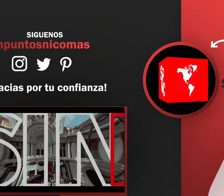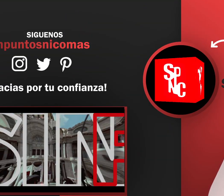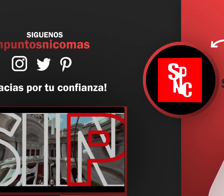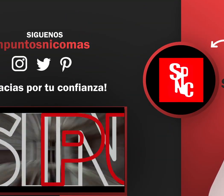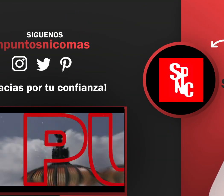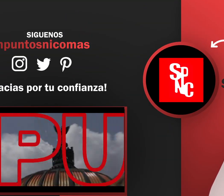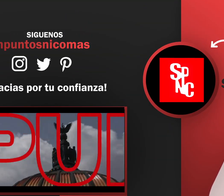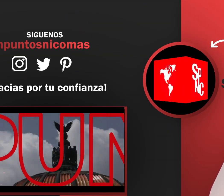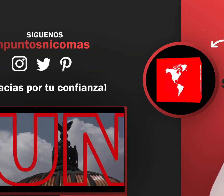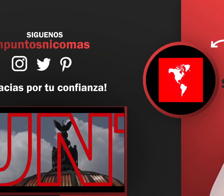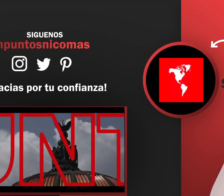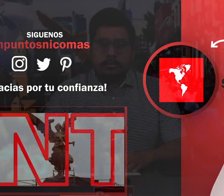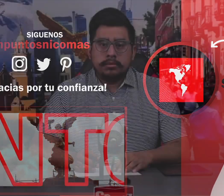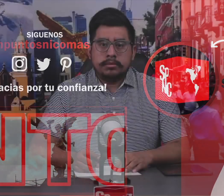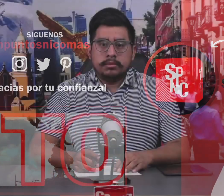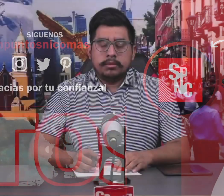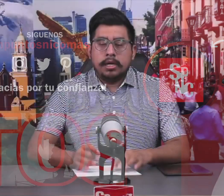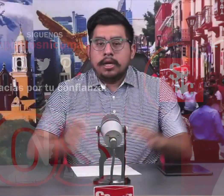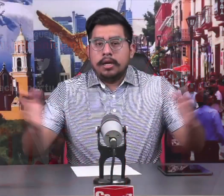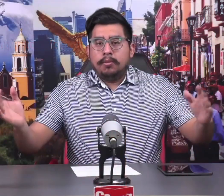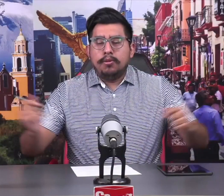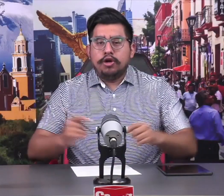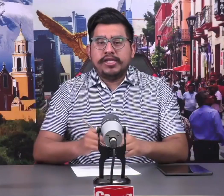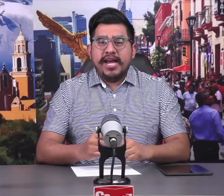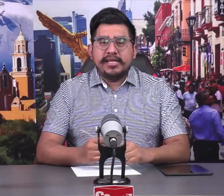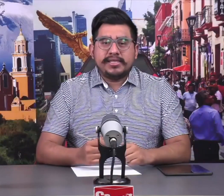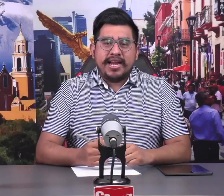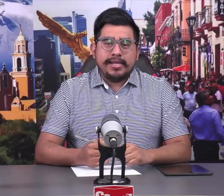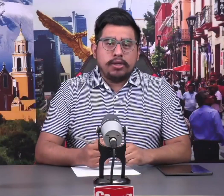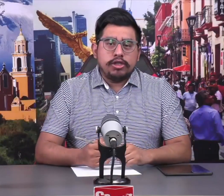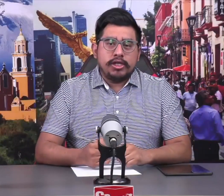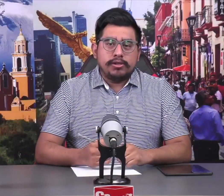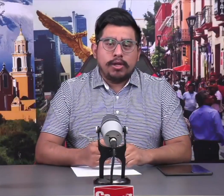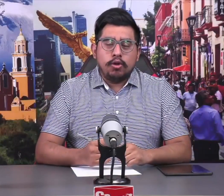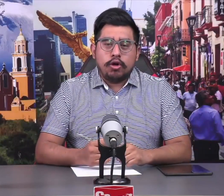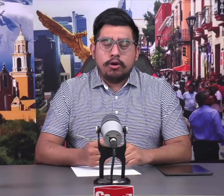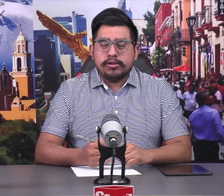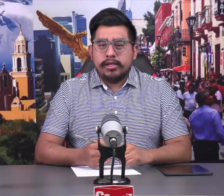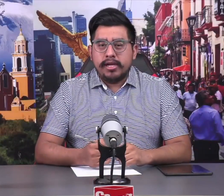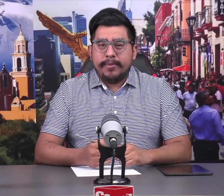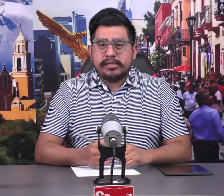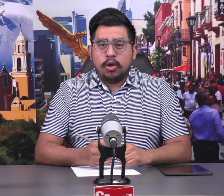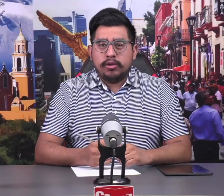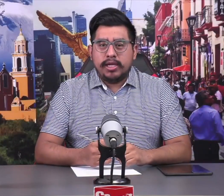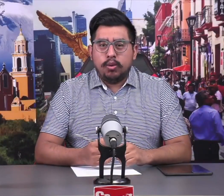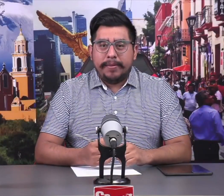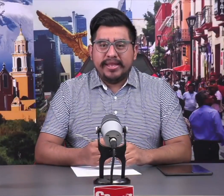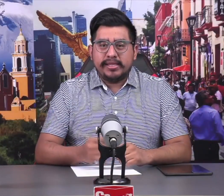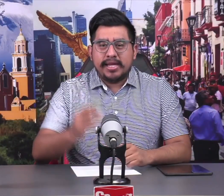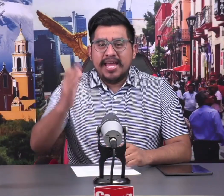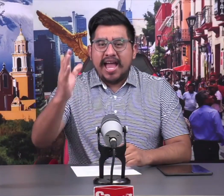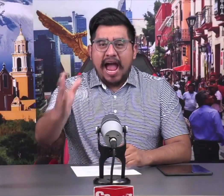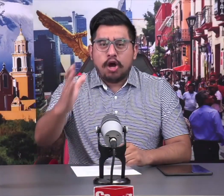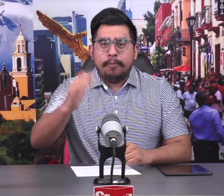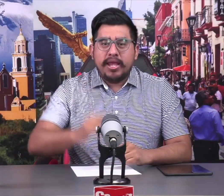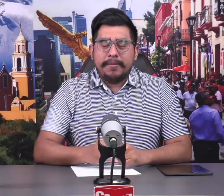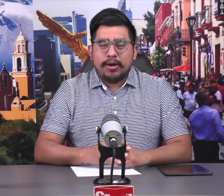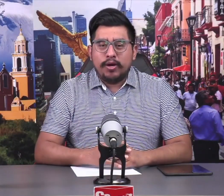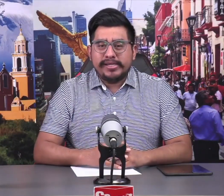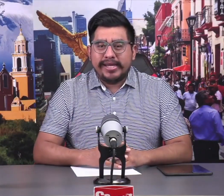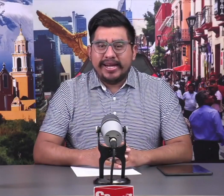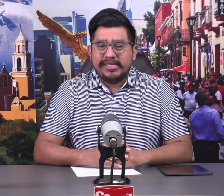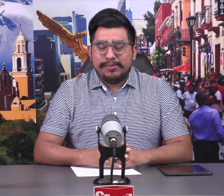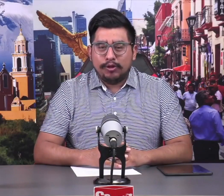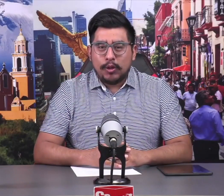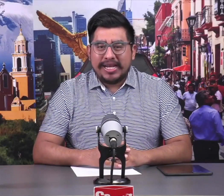suscríbete y dale like. Muy buenos días, tardes, noches, los saludo con el gusto de siempre, soy José Luna Méndez. Acompáñame